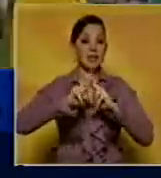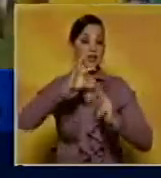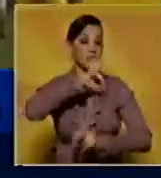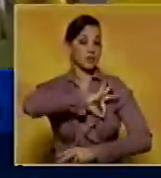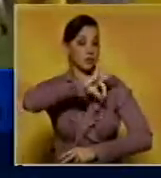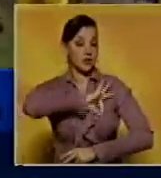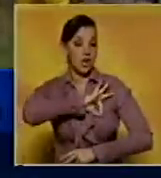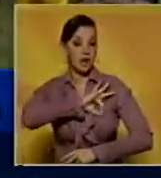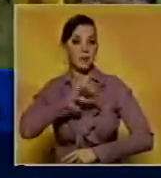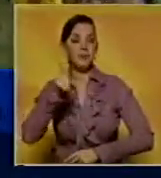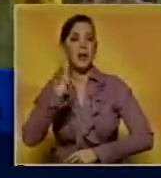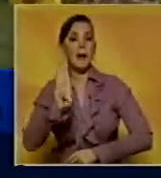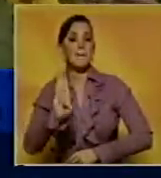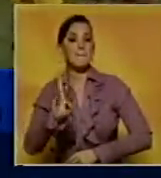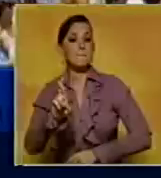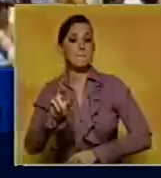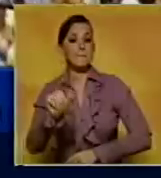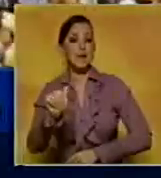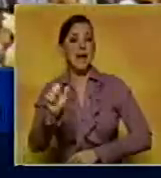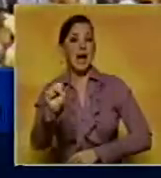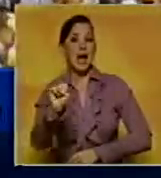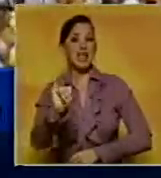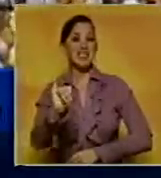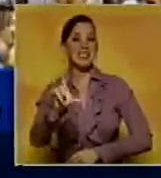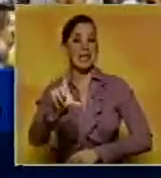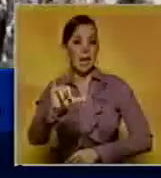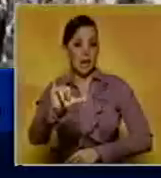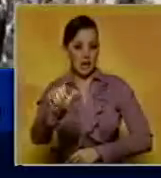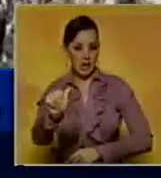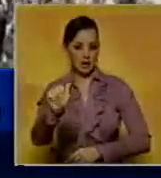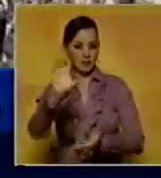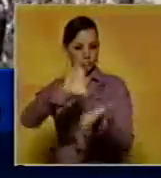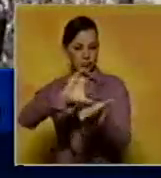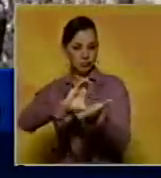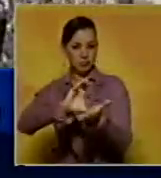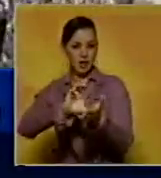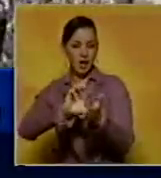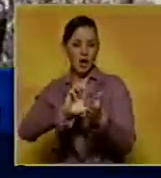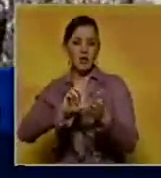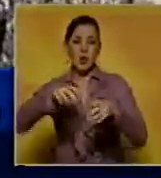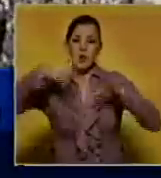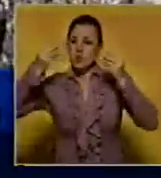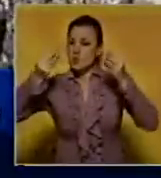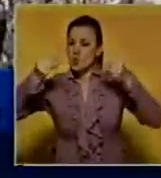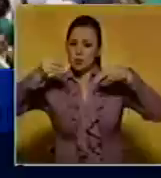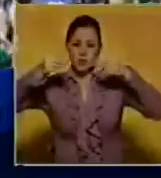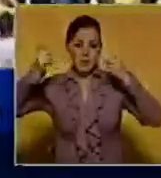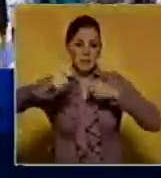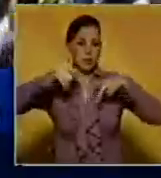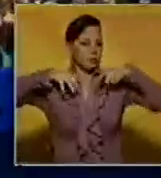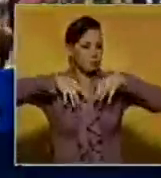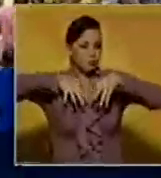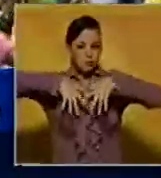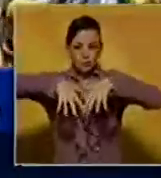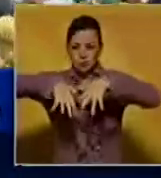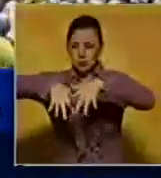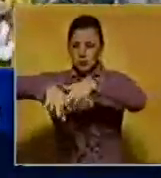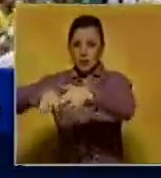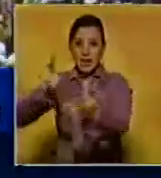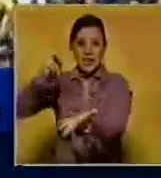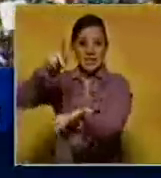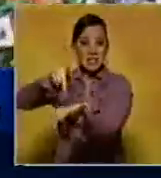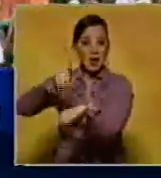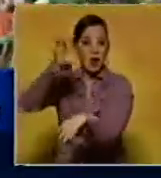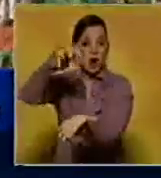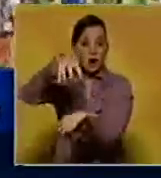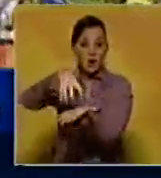unas 5,000 personas recorrieron La Explanada de los ministerios hasta llegar frente al congreso donde se concentraron